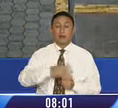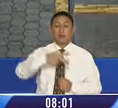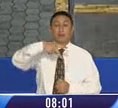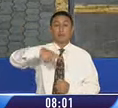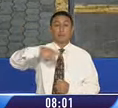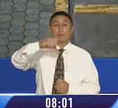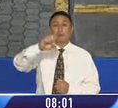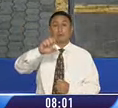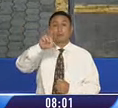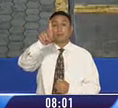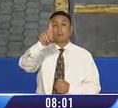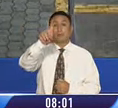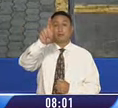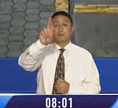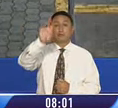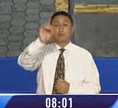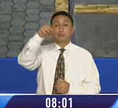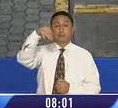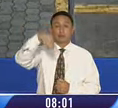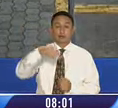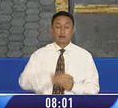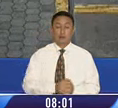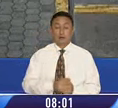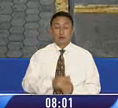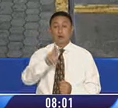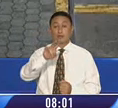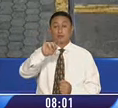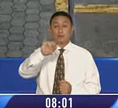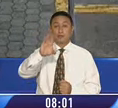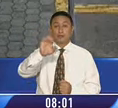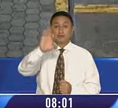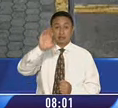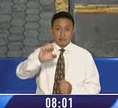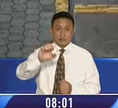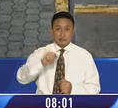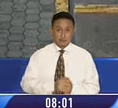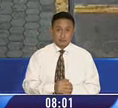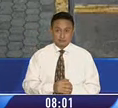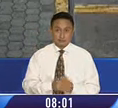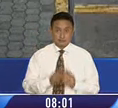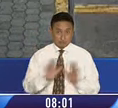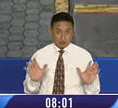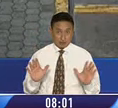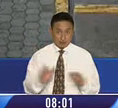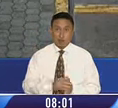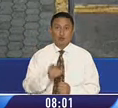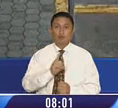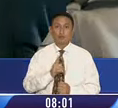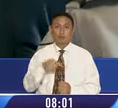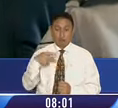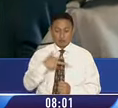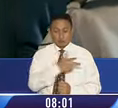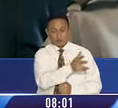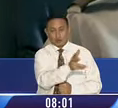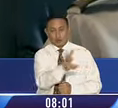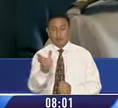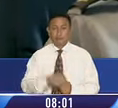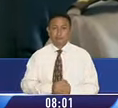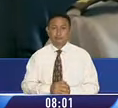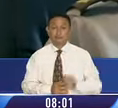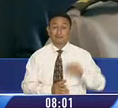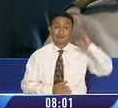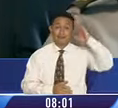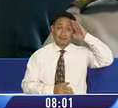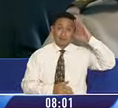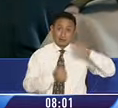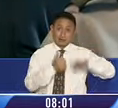Maldonado, al noroccidente de la provincia de Pichincha. Pero ahí no terminaron las cosas, pues esto ocurrió después. Al momento que están dándose a la